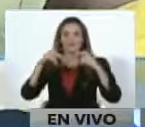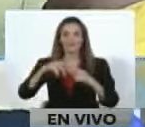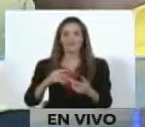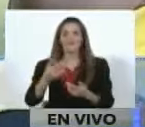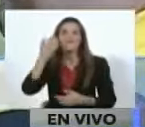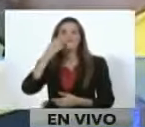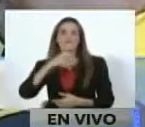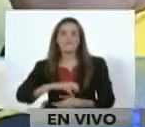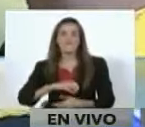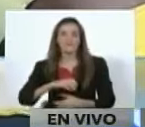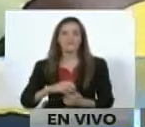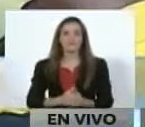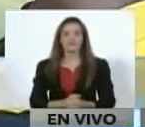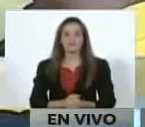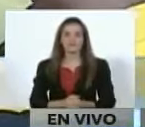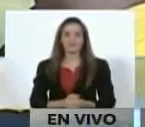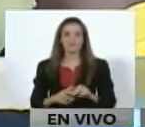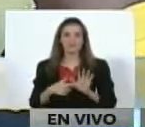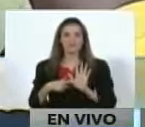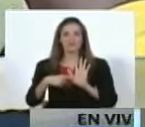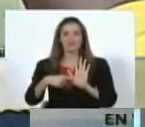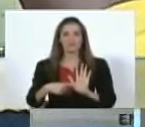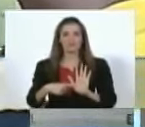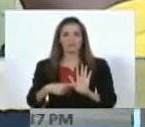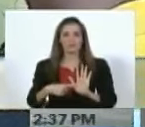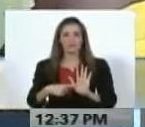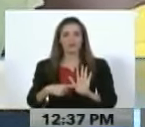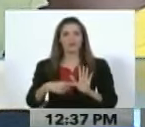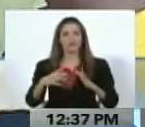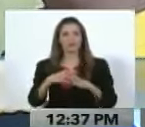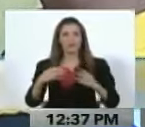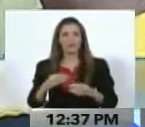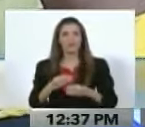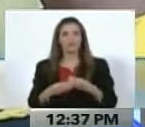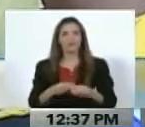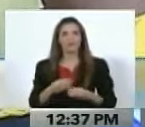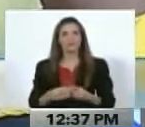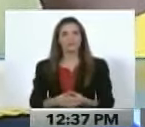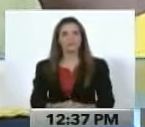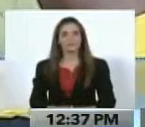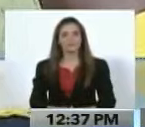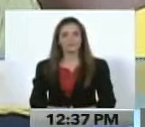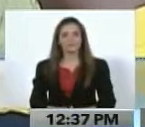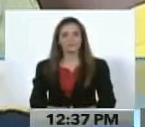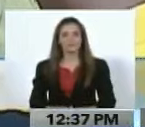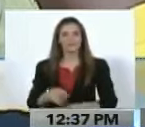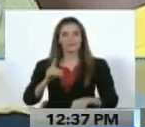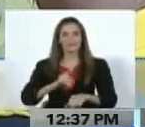¡Gracias!